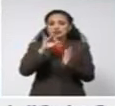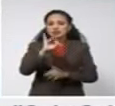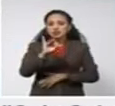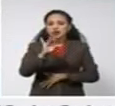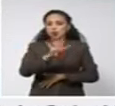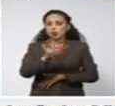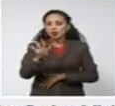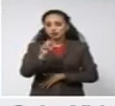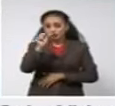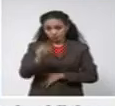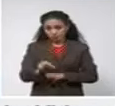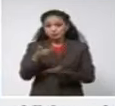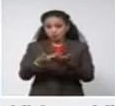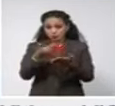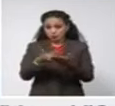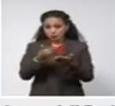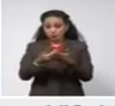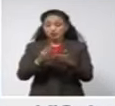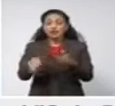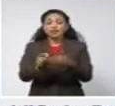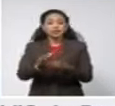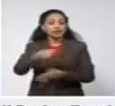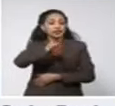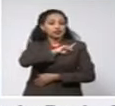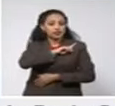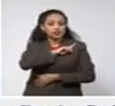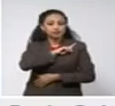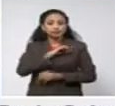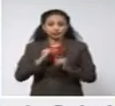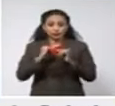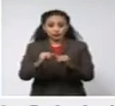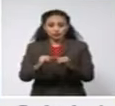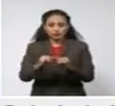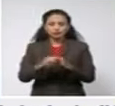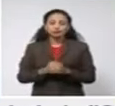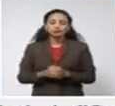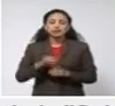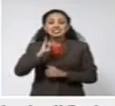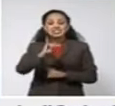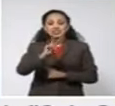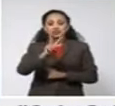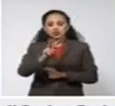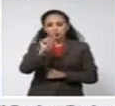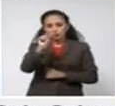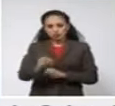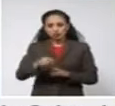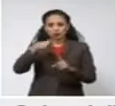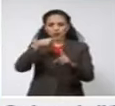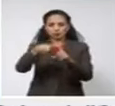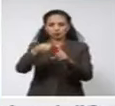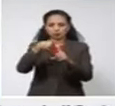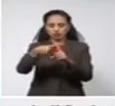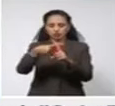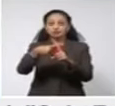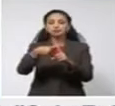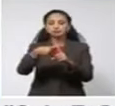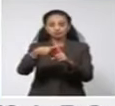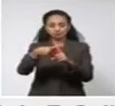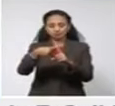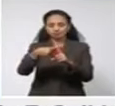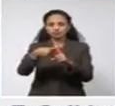de estas 7.744 muestras procesadas en el día de ayer, se diagnostican 62 personas con la COVID-19